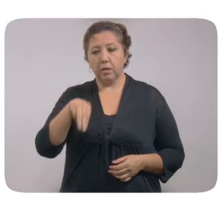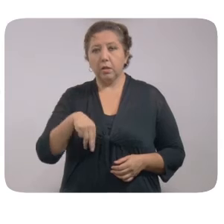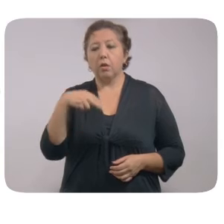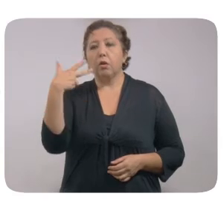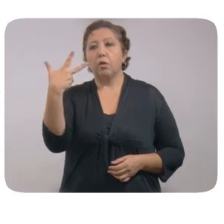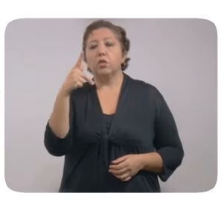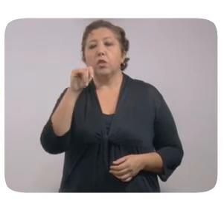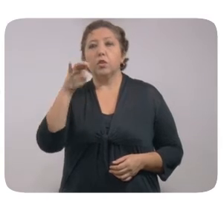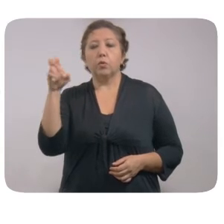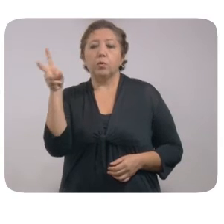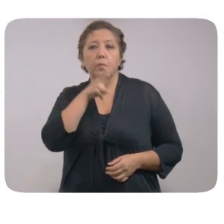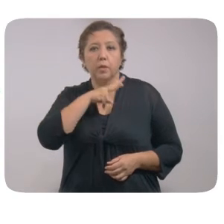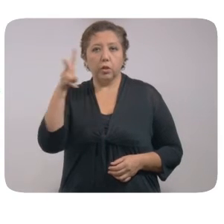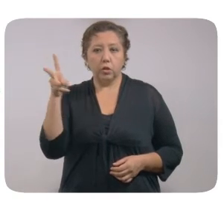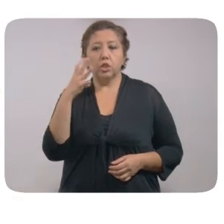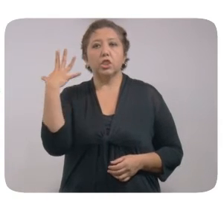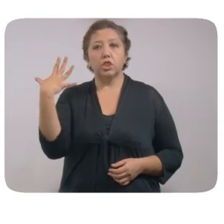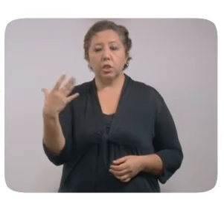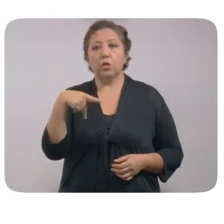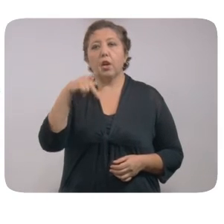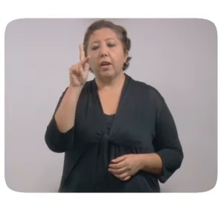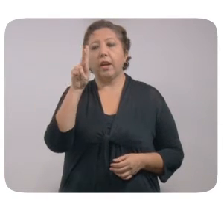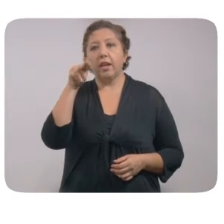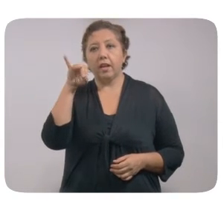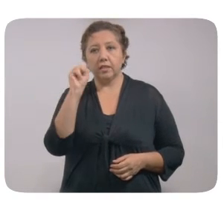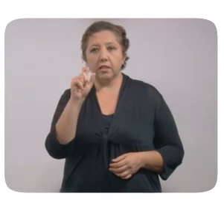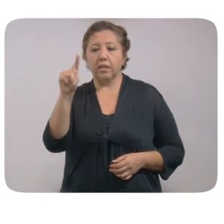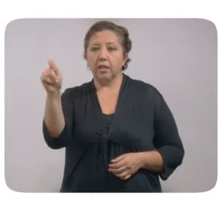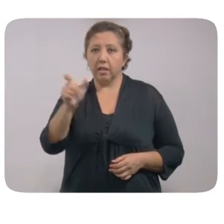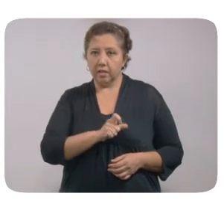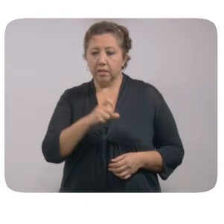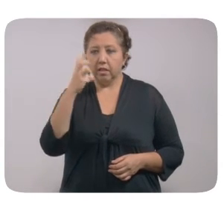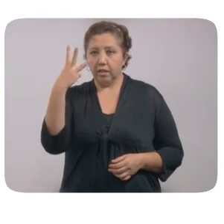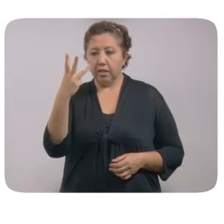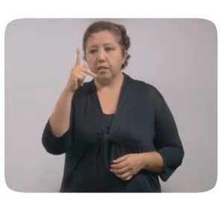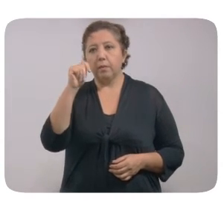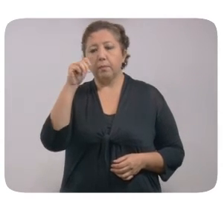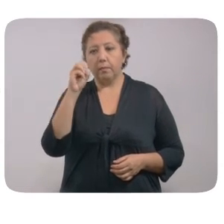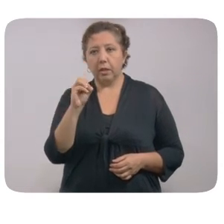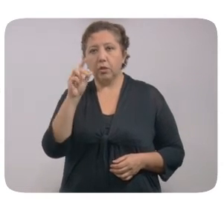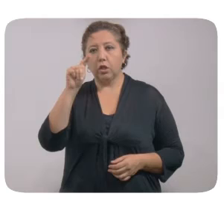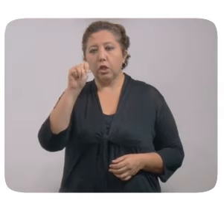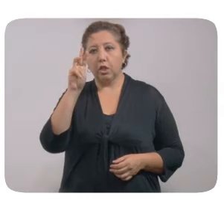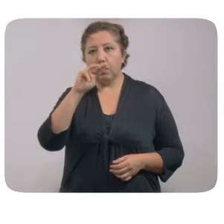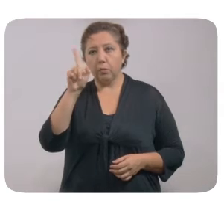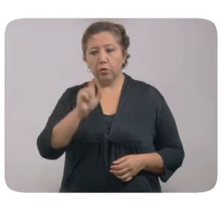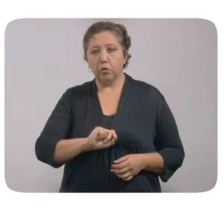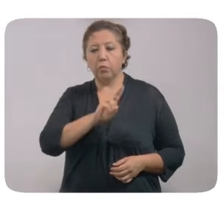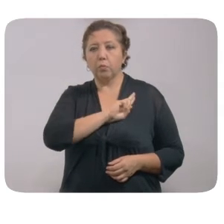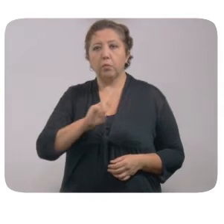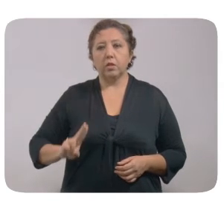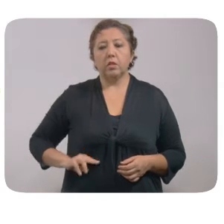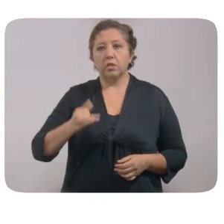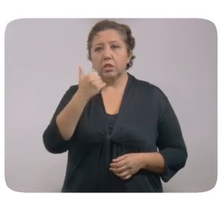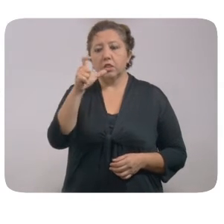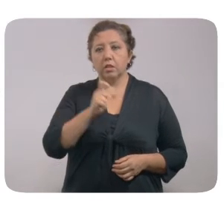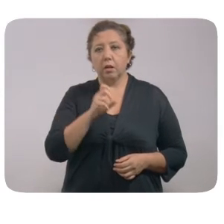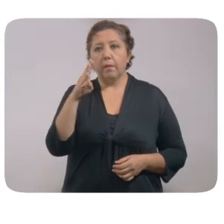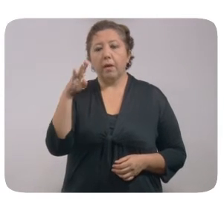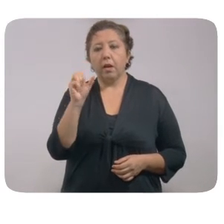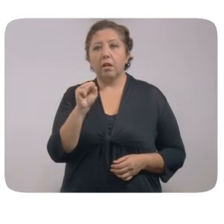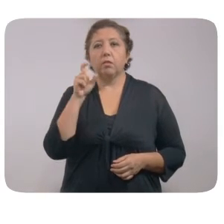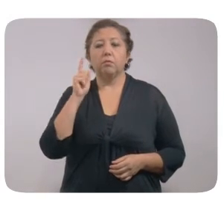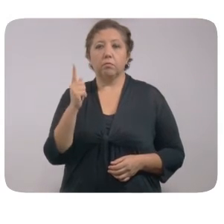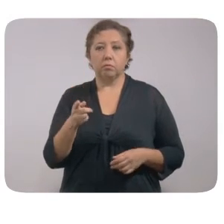8 en Ticul y Valladolid, 5 en Canacín y Tecash, 3 en Peto, Temozón, Humán y Yaxcabá, 2 en